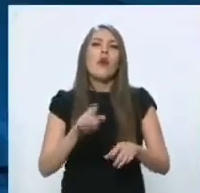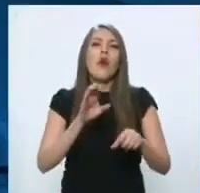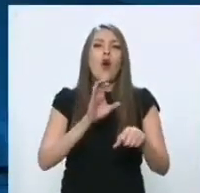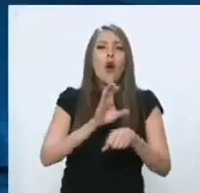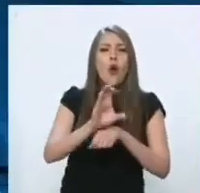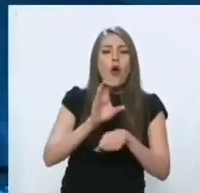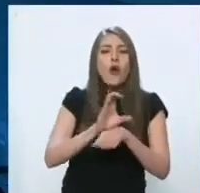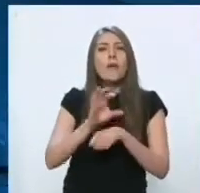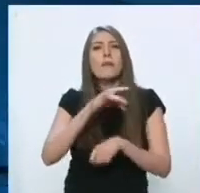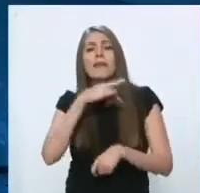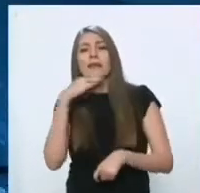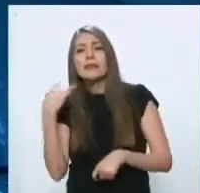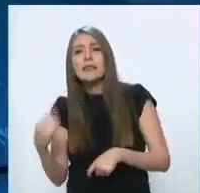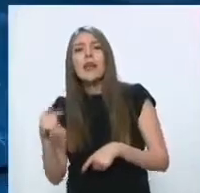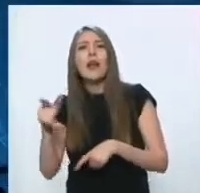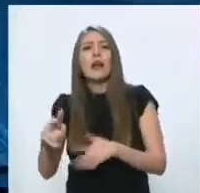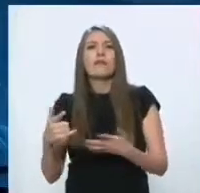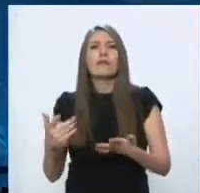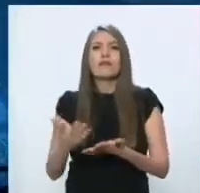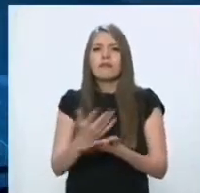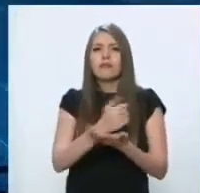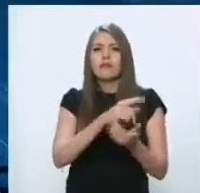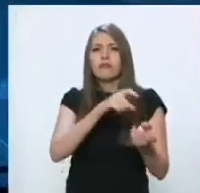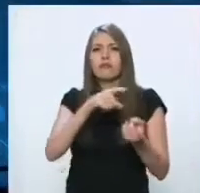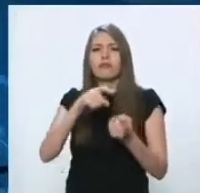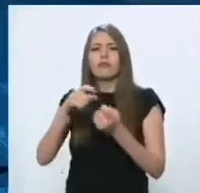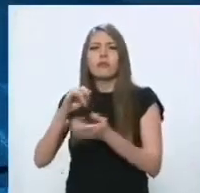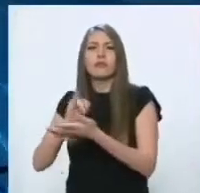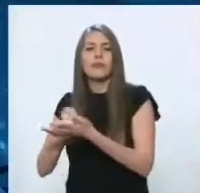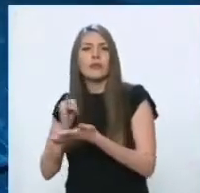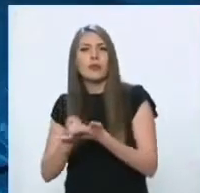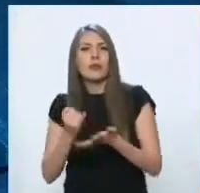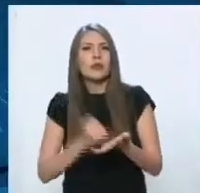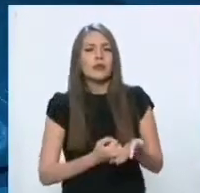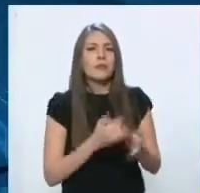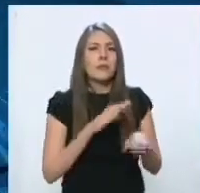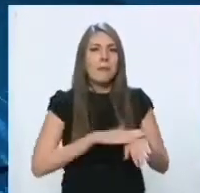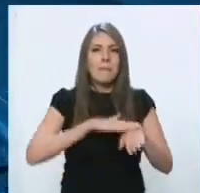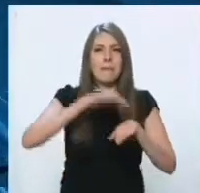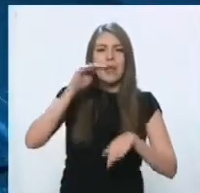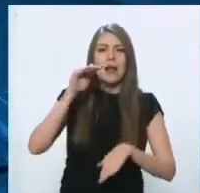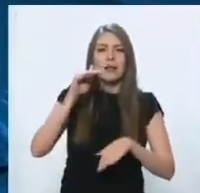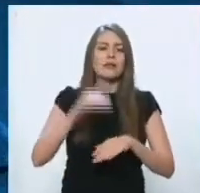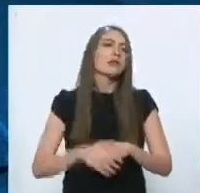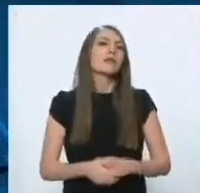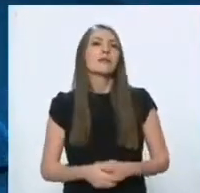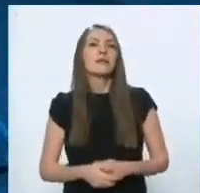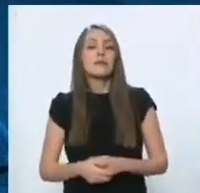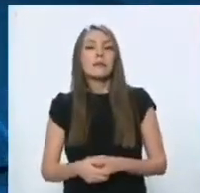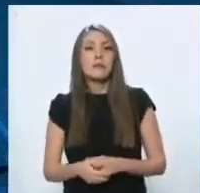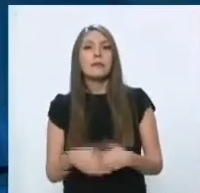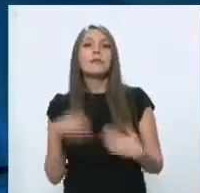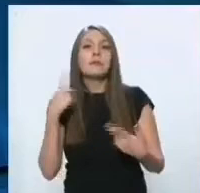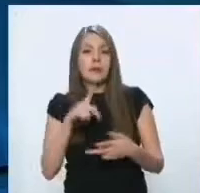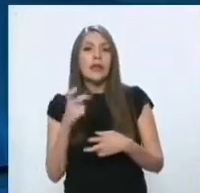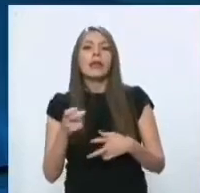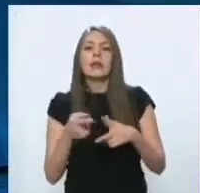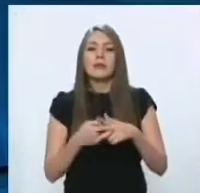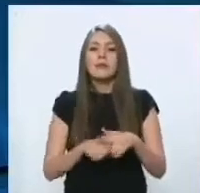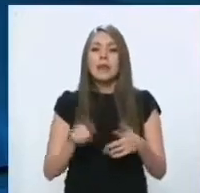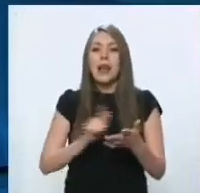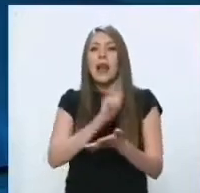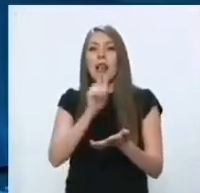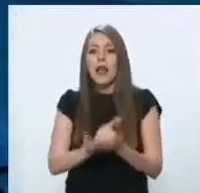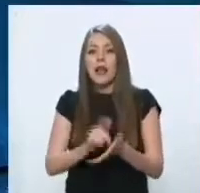un porcentaje mayor de impuestos, pero creo que se tenía que empezar primero pues por esta parte, ¿no? O sea, por aplicar la ley, por eliminar las